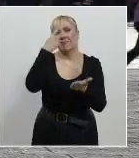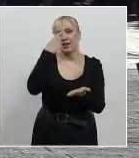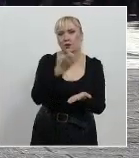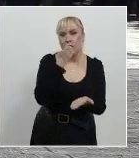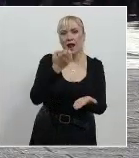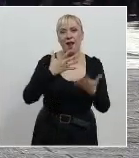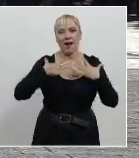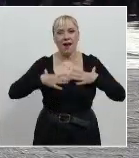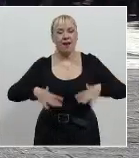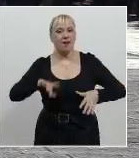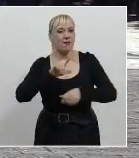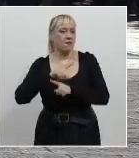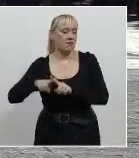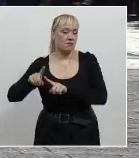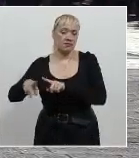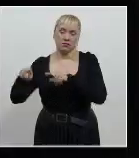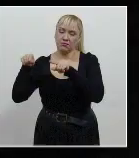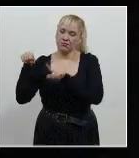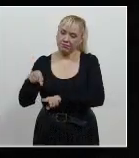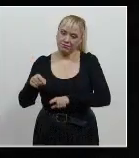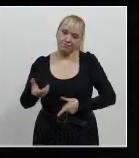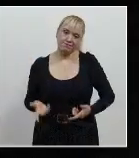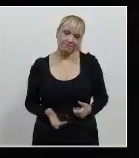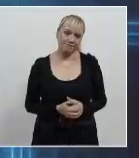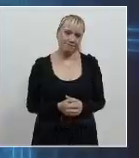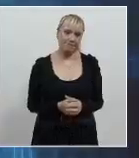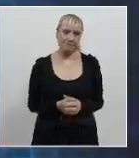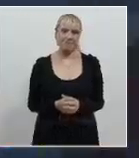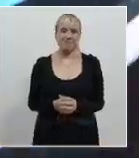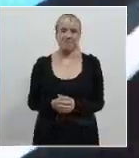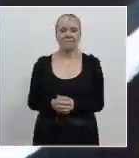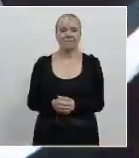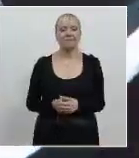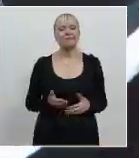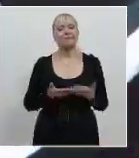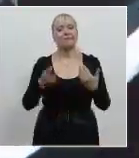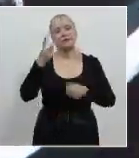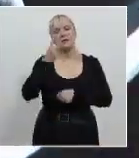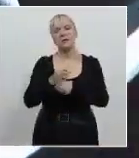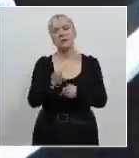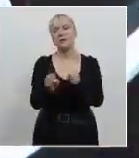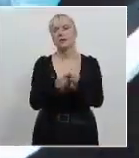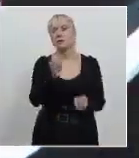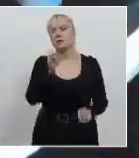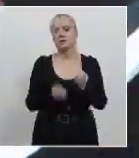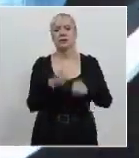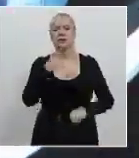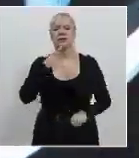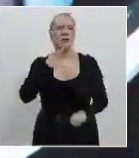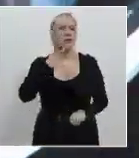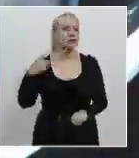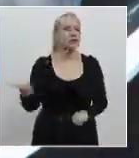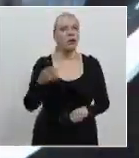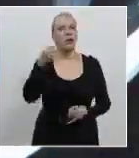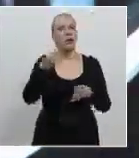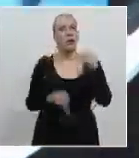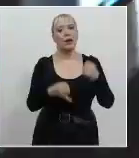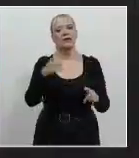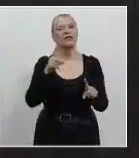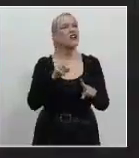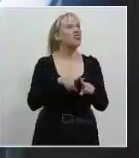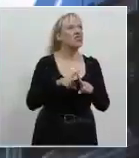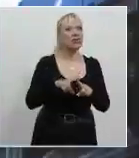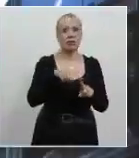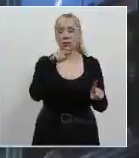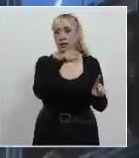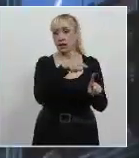canal del Poder Judicial de la Federación, Mario López Peña. En la segunda sala de la Corte determinó que el juez que debe conocer del